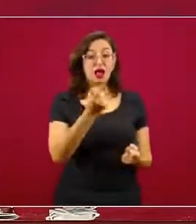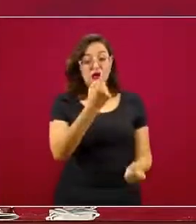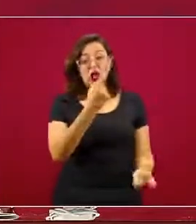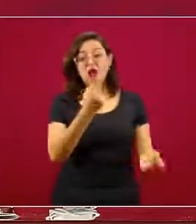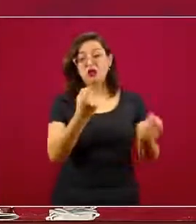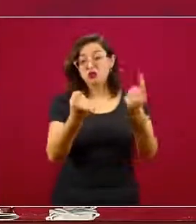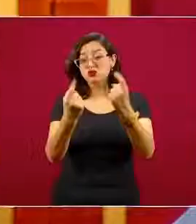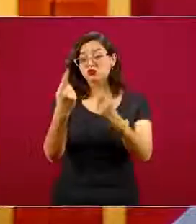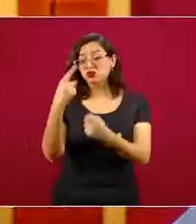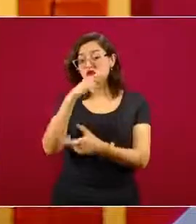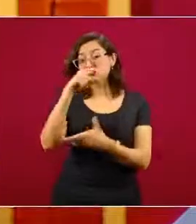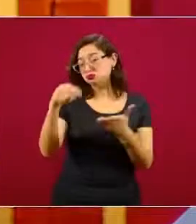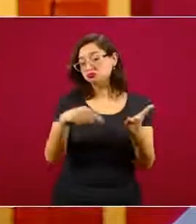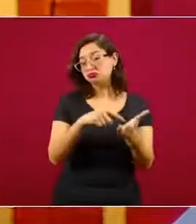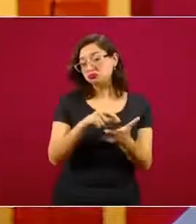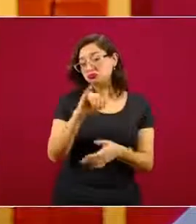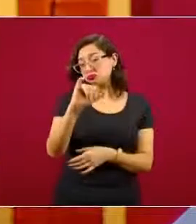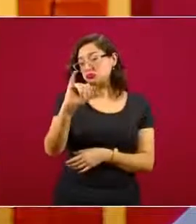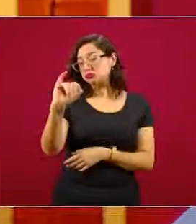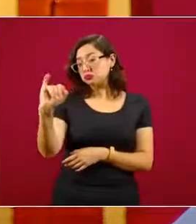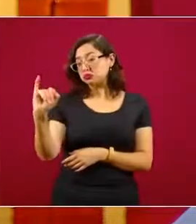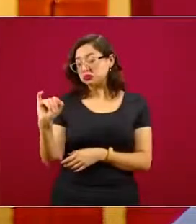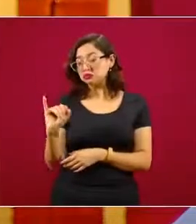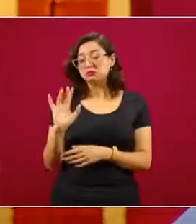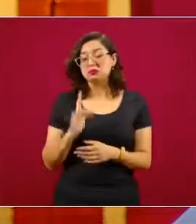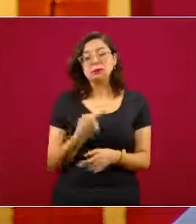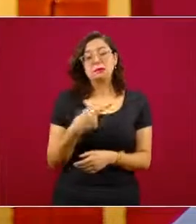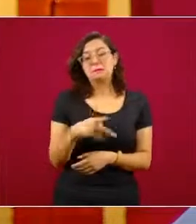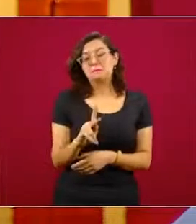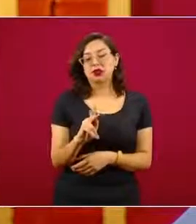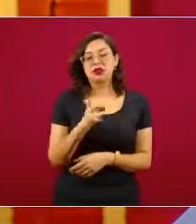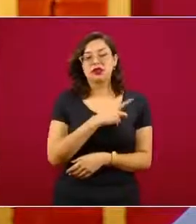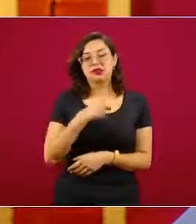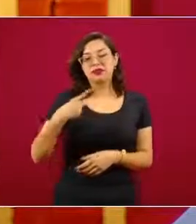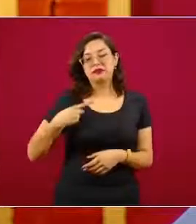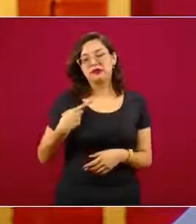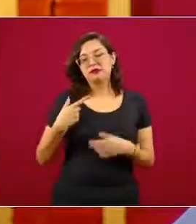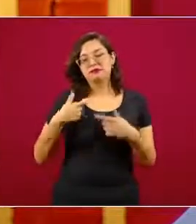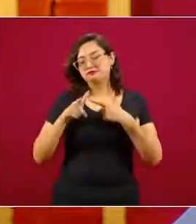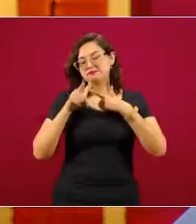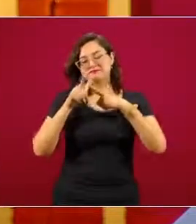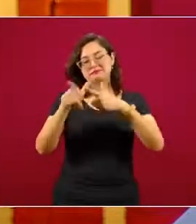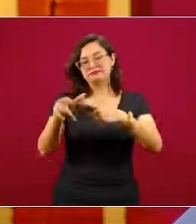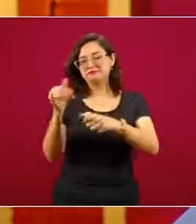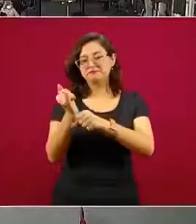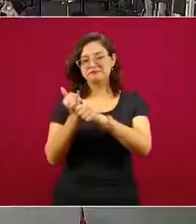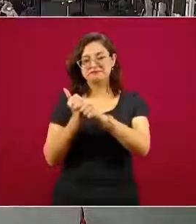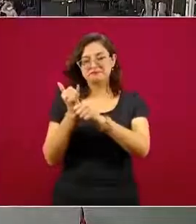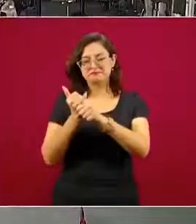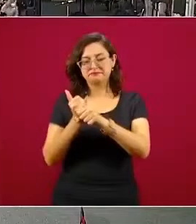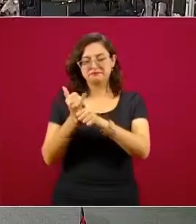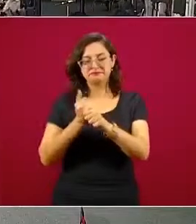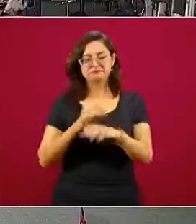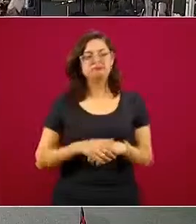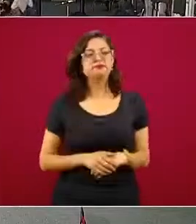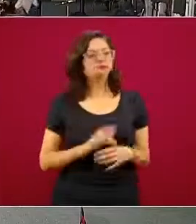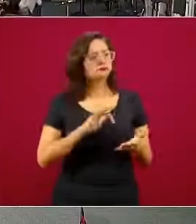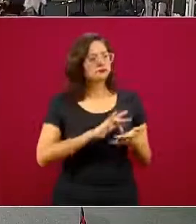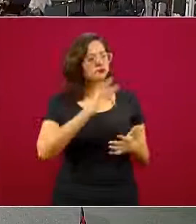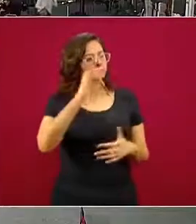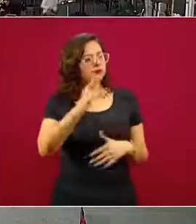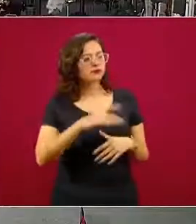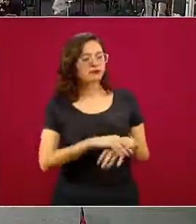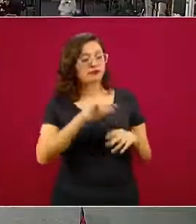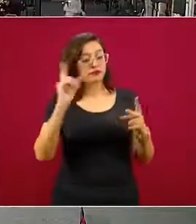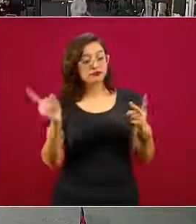cerrados, pudiera ser un mecanismo de vigilancia, pero habría que ver, todavía no queda completamente claro. Gracias, doctor. Gracias. Y